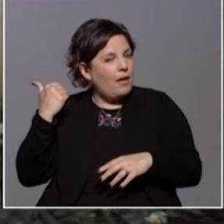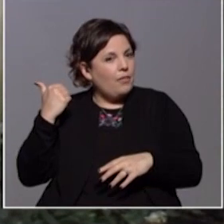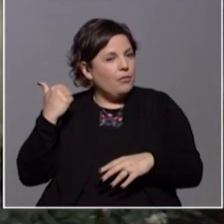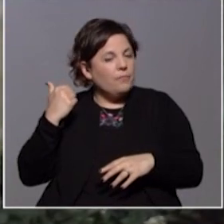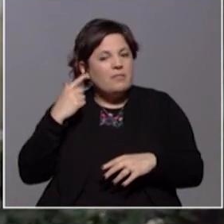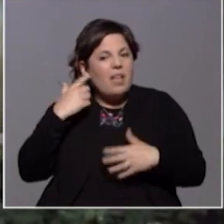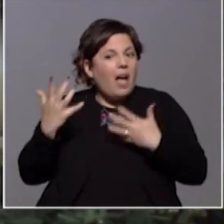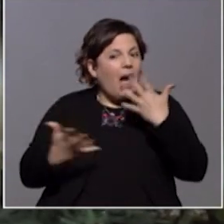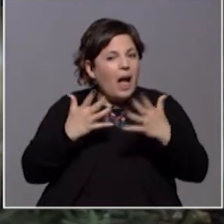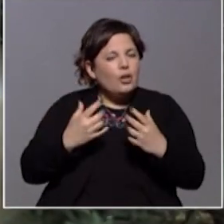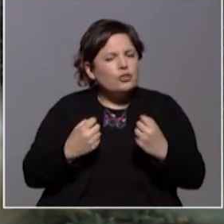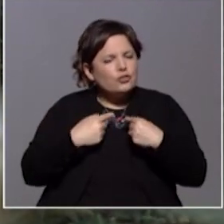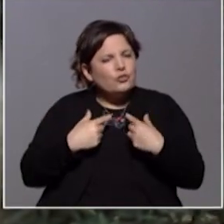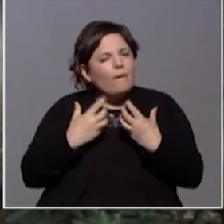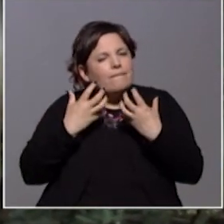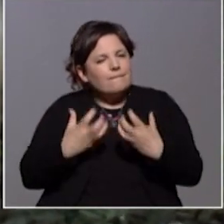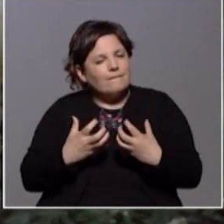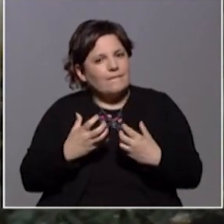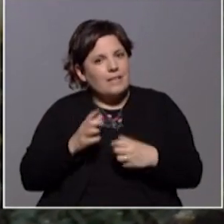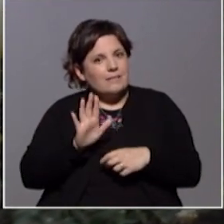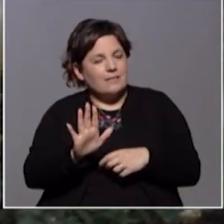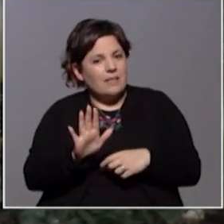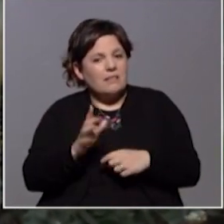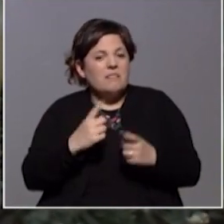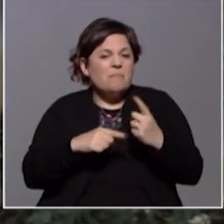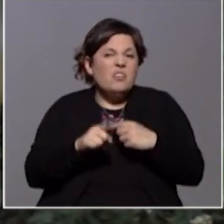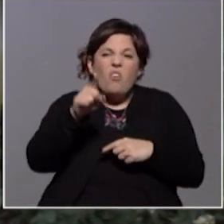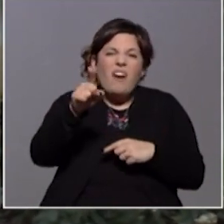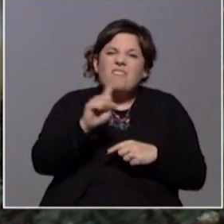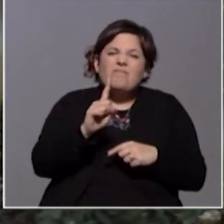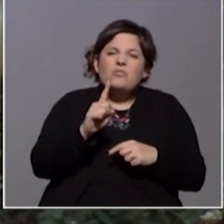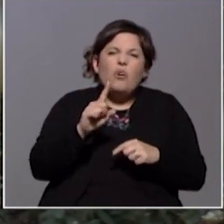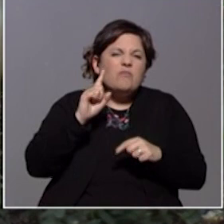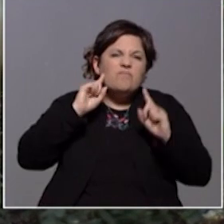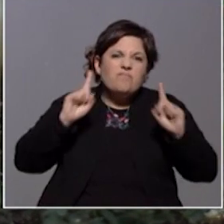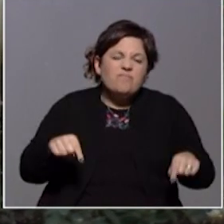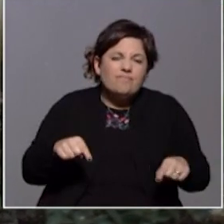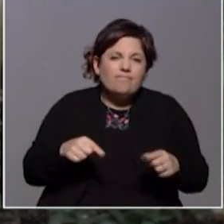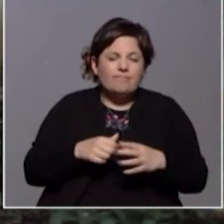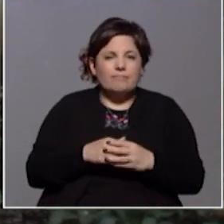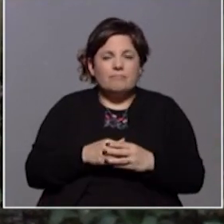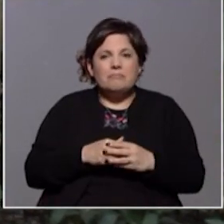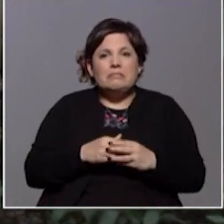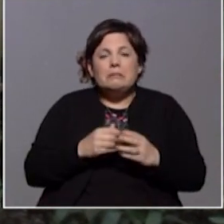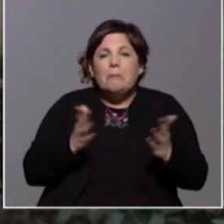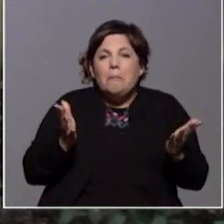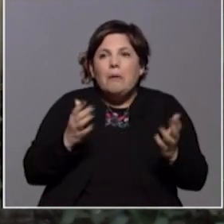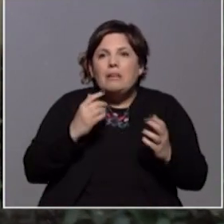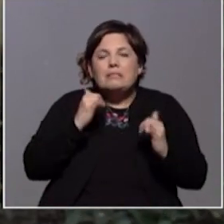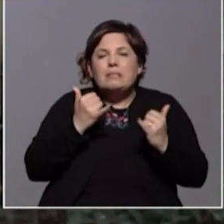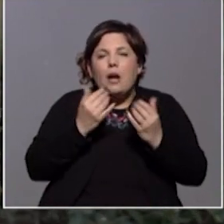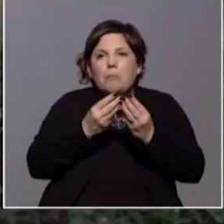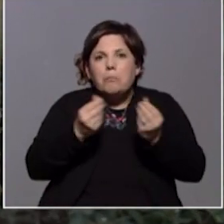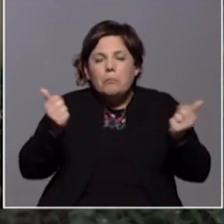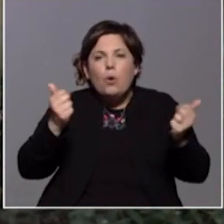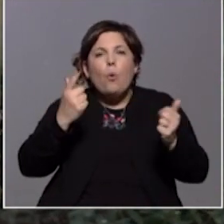Es algo que yo quise que fuera, pero él no me ha escuchado. Se ha ido con las olas